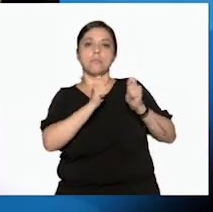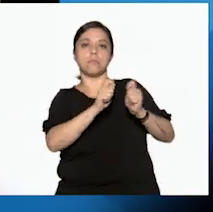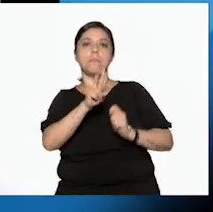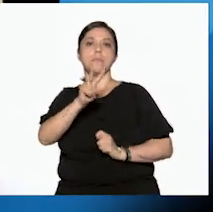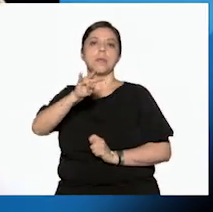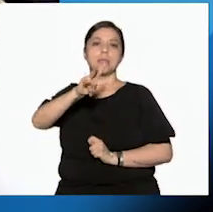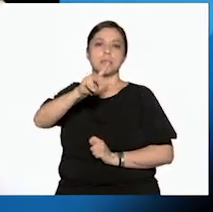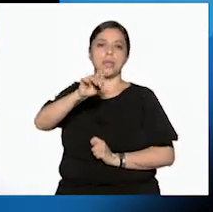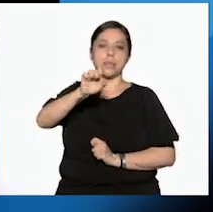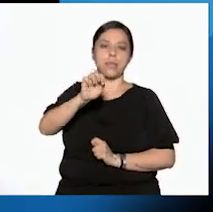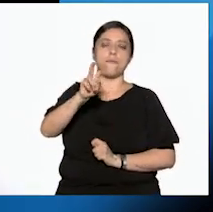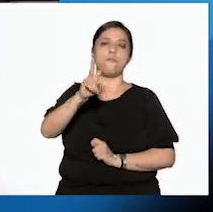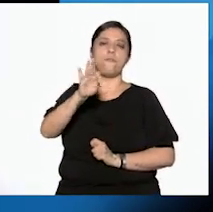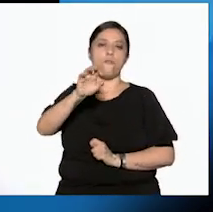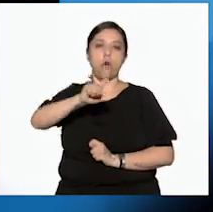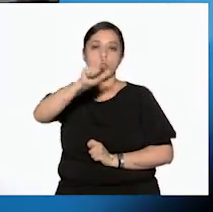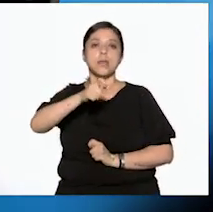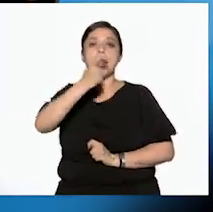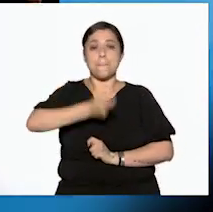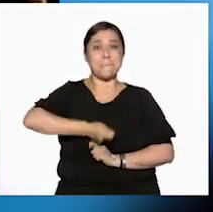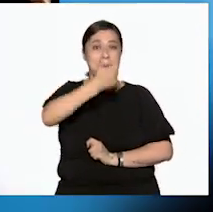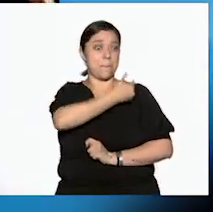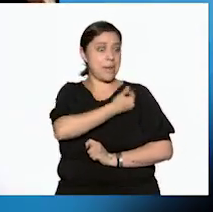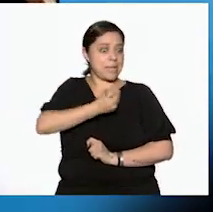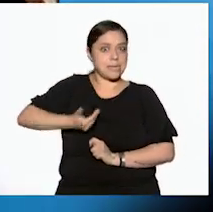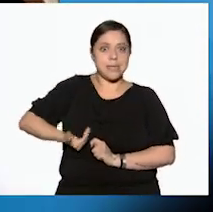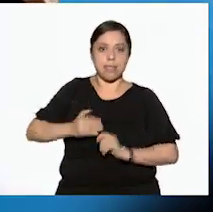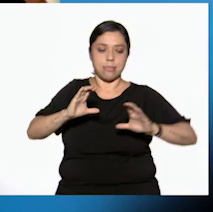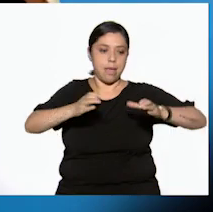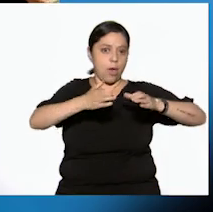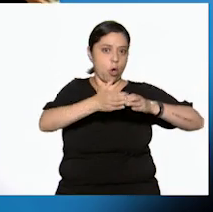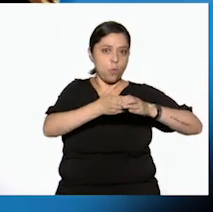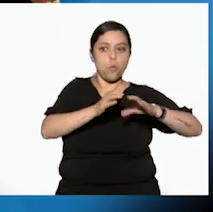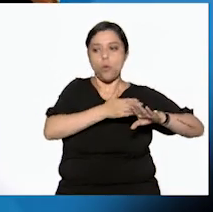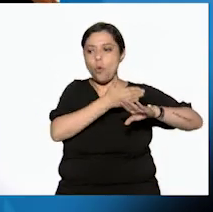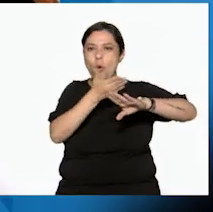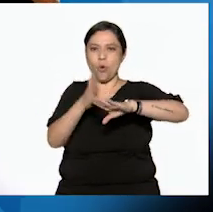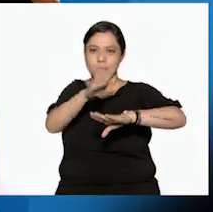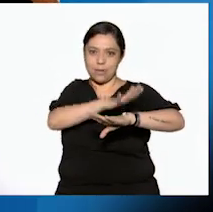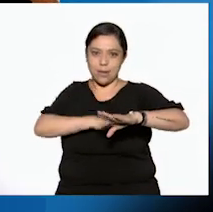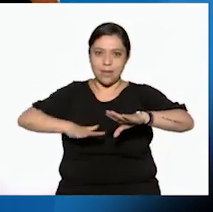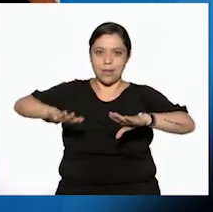convertía así en el primer presidente de un partido de oposición en México.